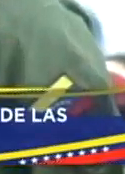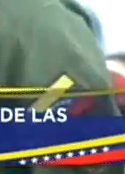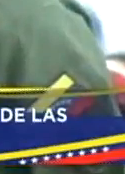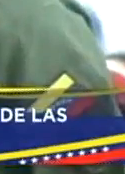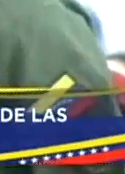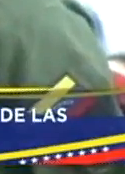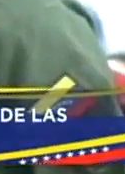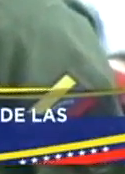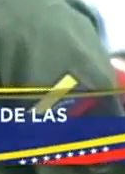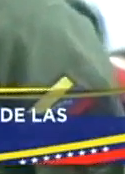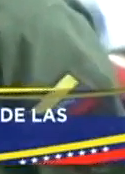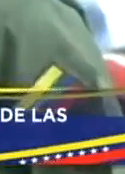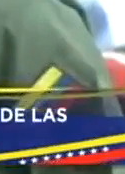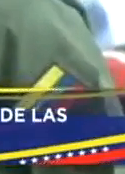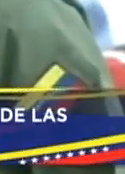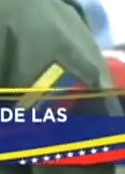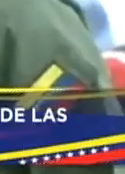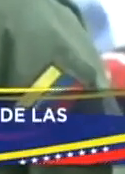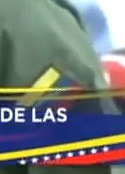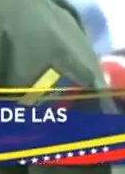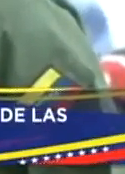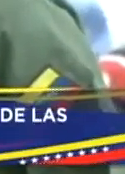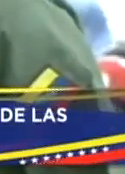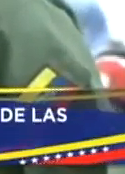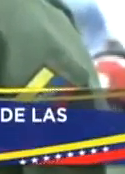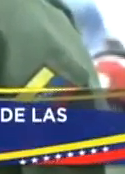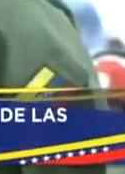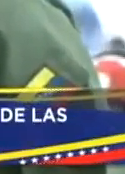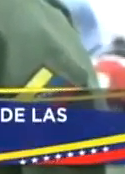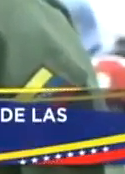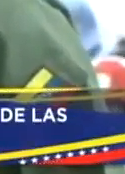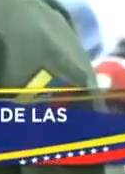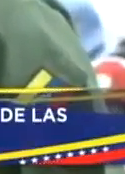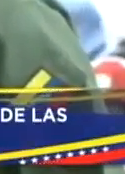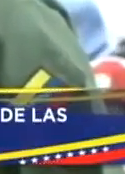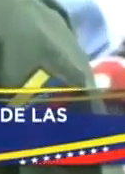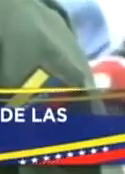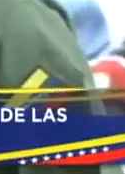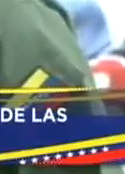de la zona número 45 de la Guardia Nacional Bolivariana.